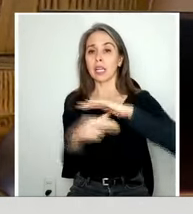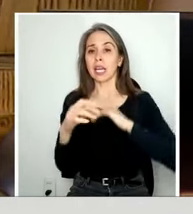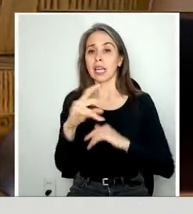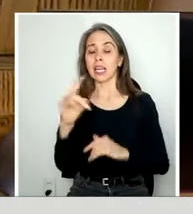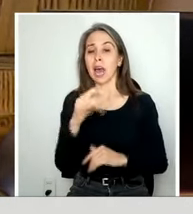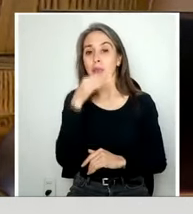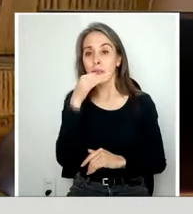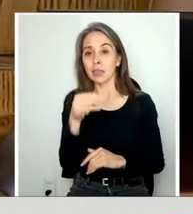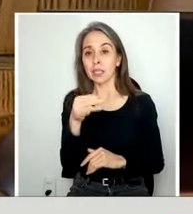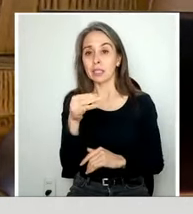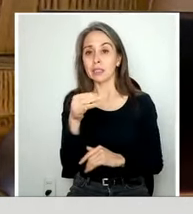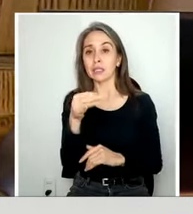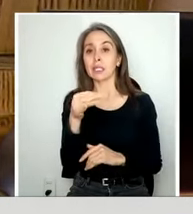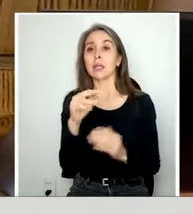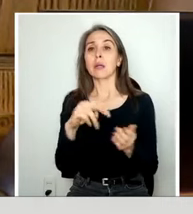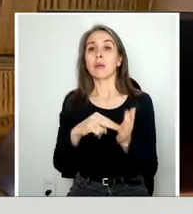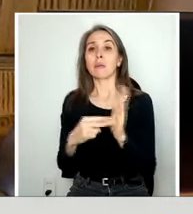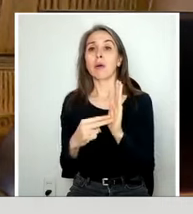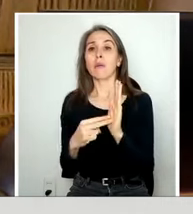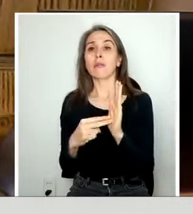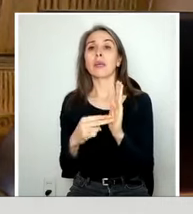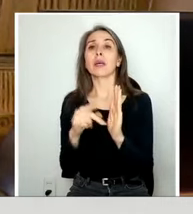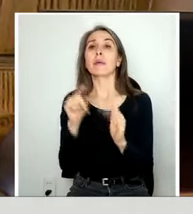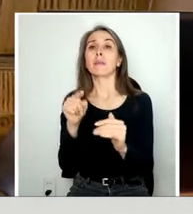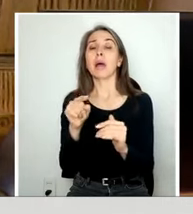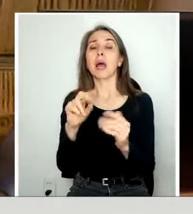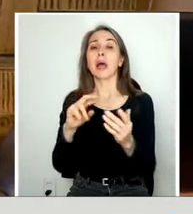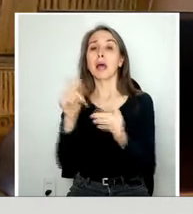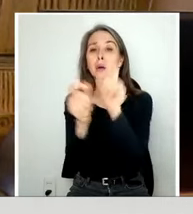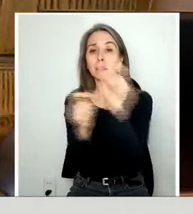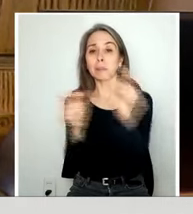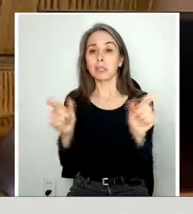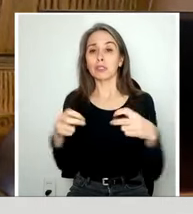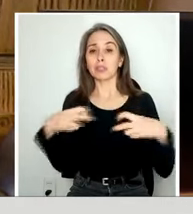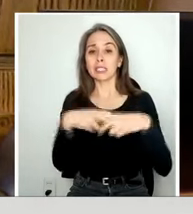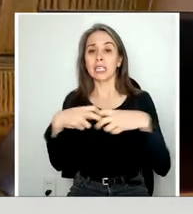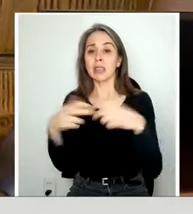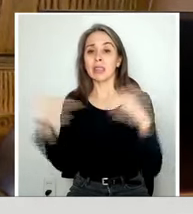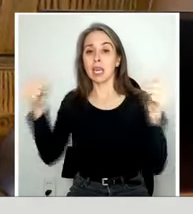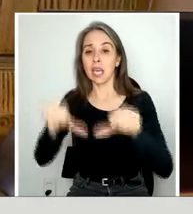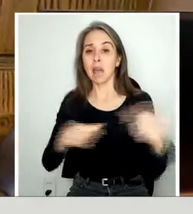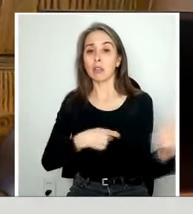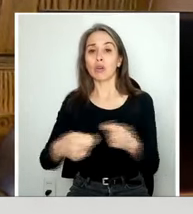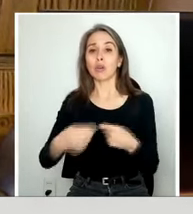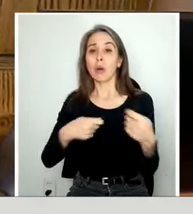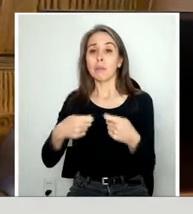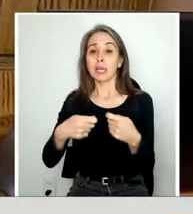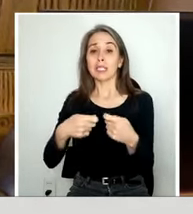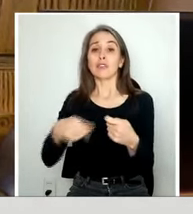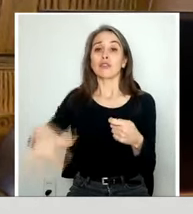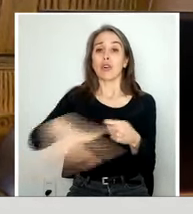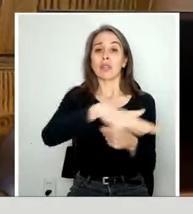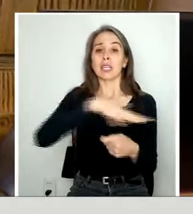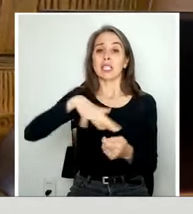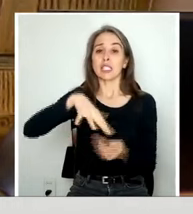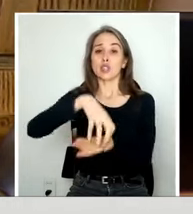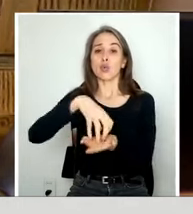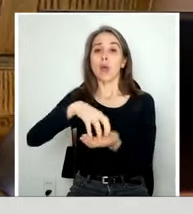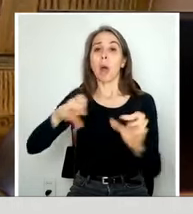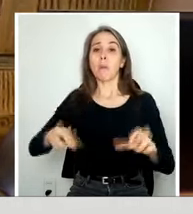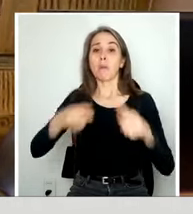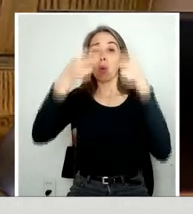ha tenido su epicentro en la fibra social los gremios y el comercio local de pucón en una afectación